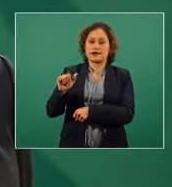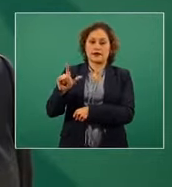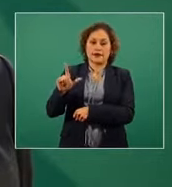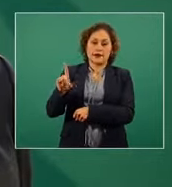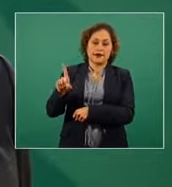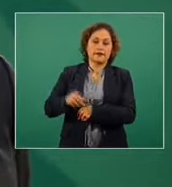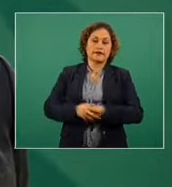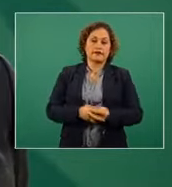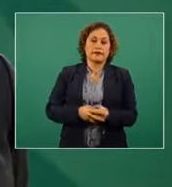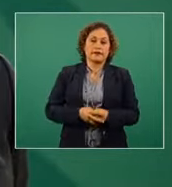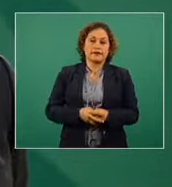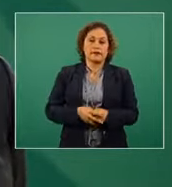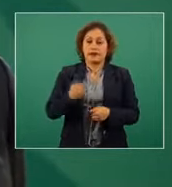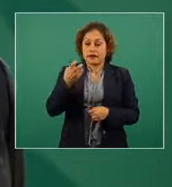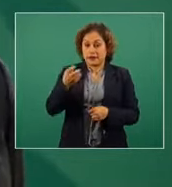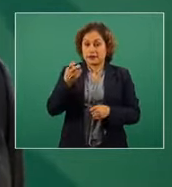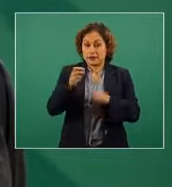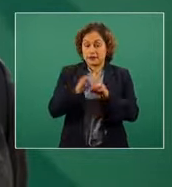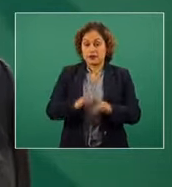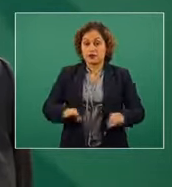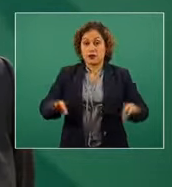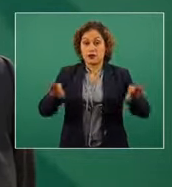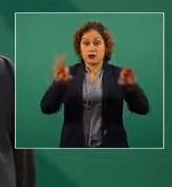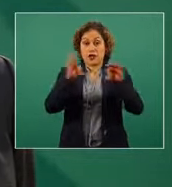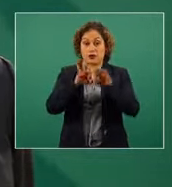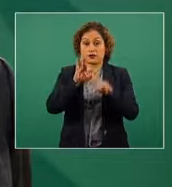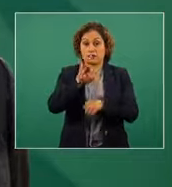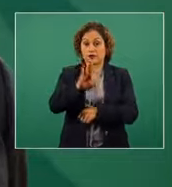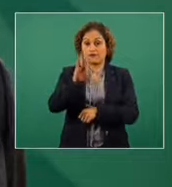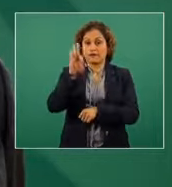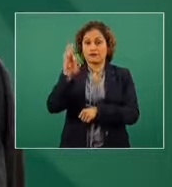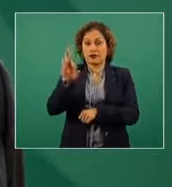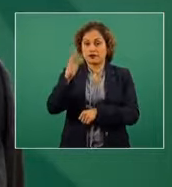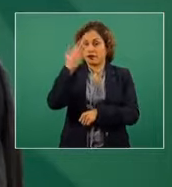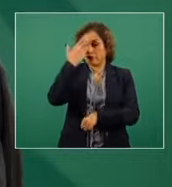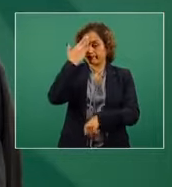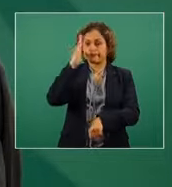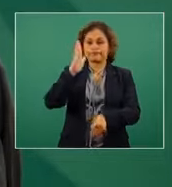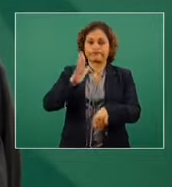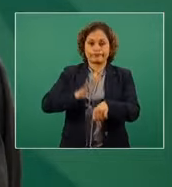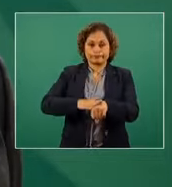importante recordar esa fecha porque